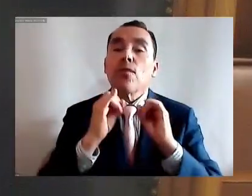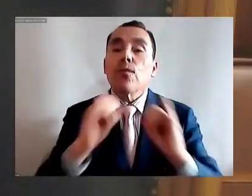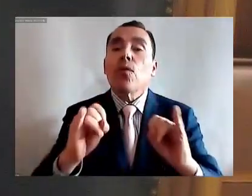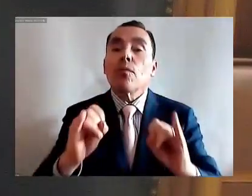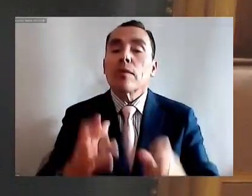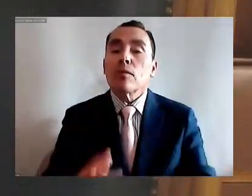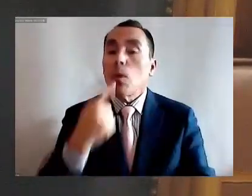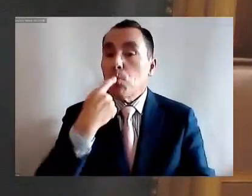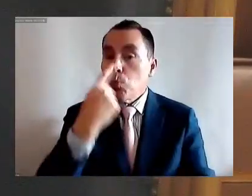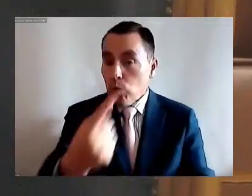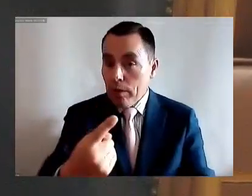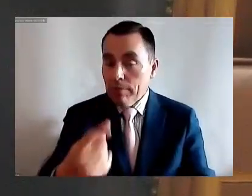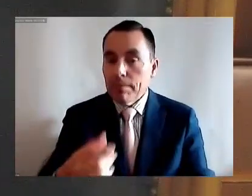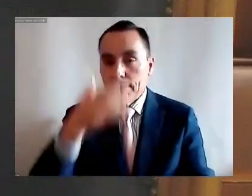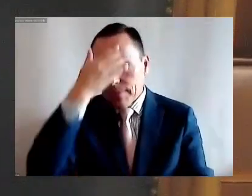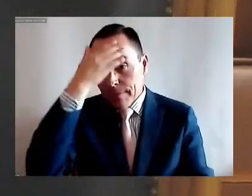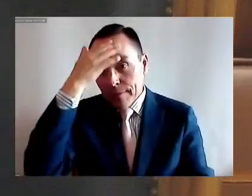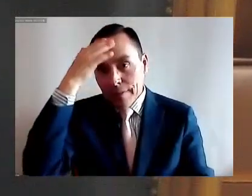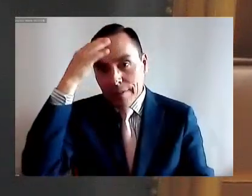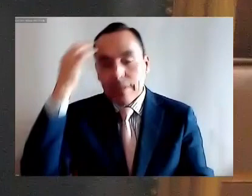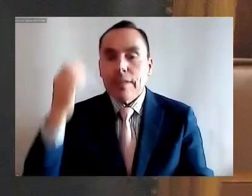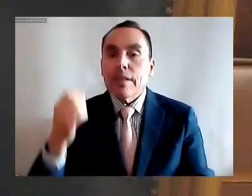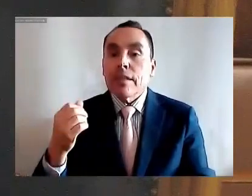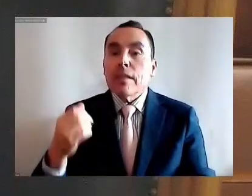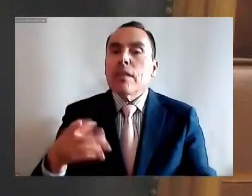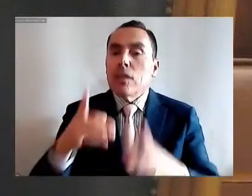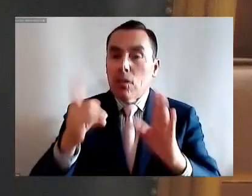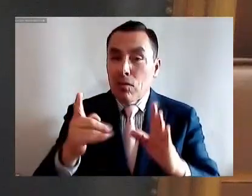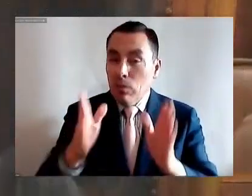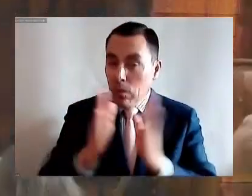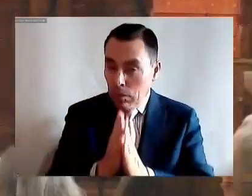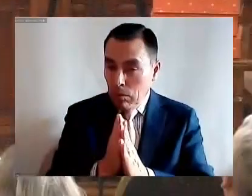pregunta. ¿Es neutral el derecho civil?